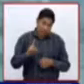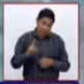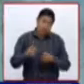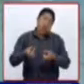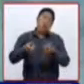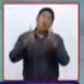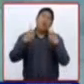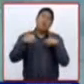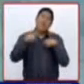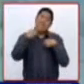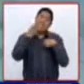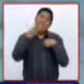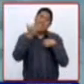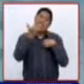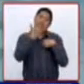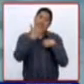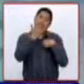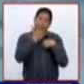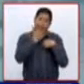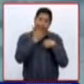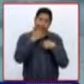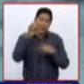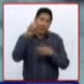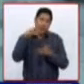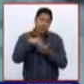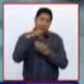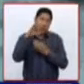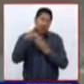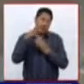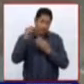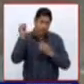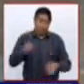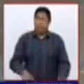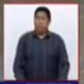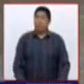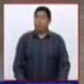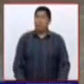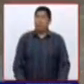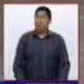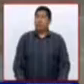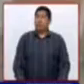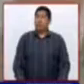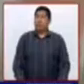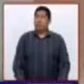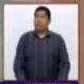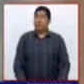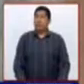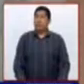personarse para poder decir qué va a pasar con los 7 mil dólares de esta señora.